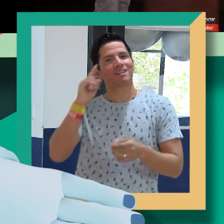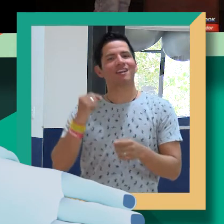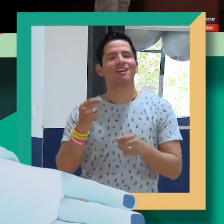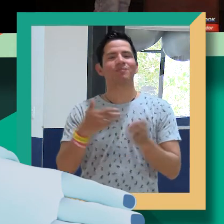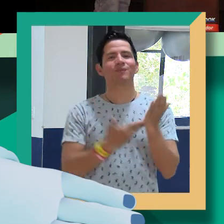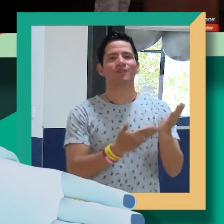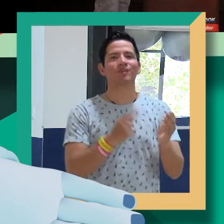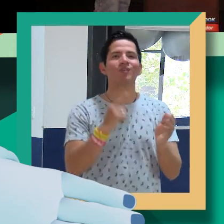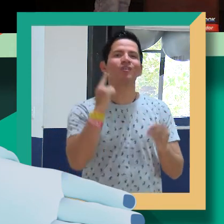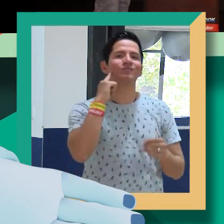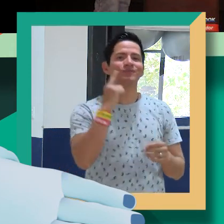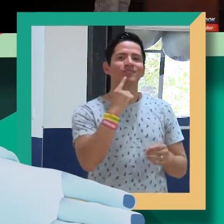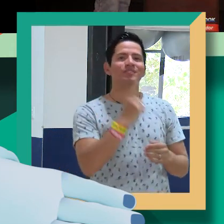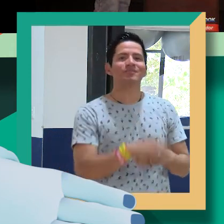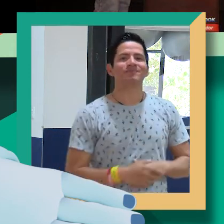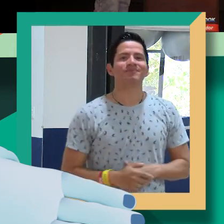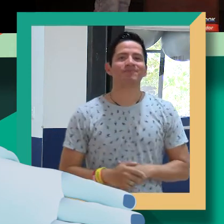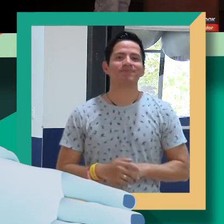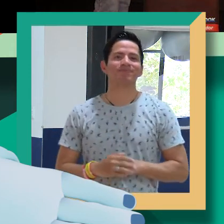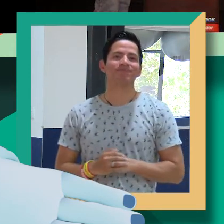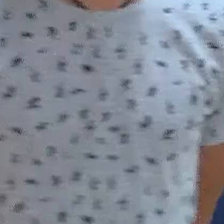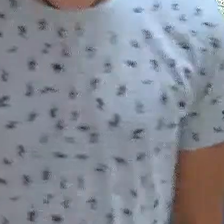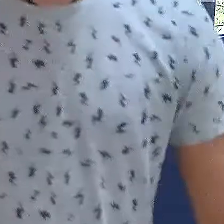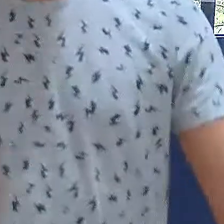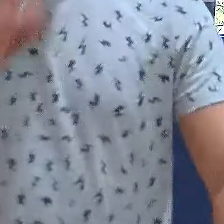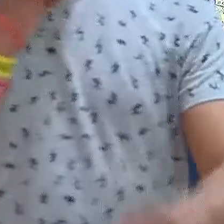ya que me encantaría trabajar como modelo.